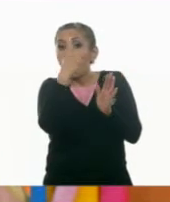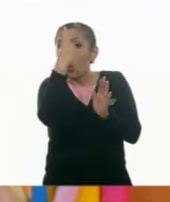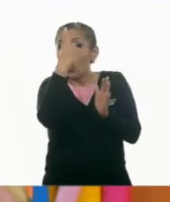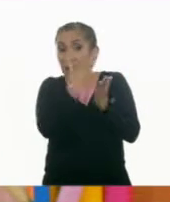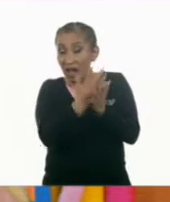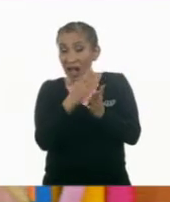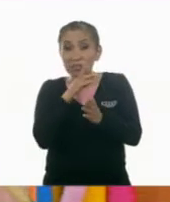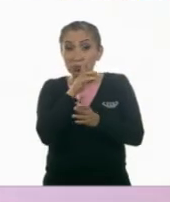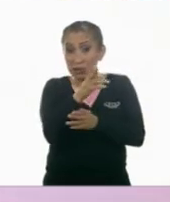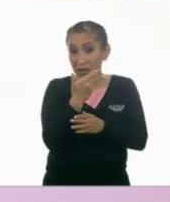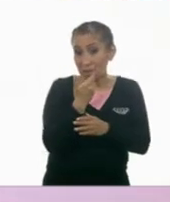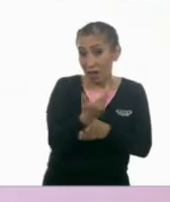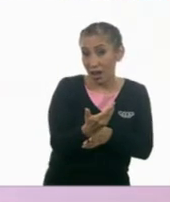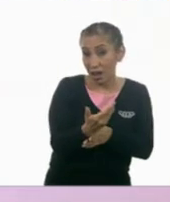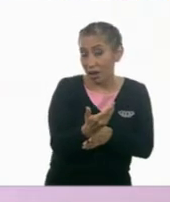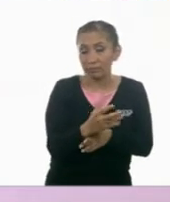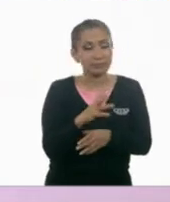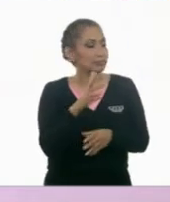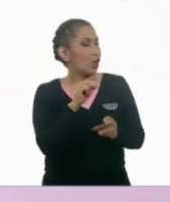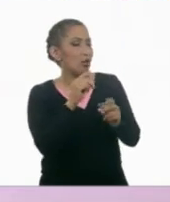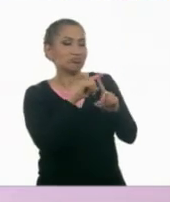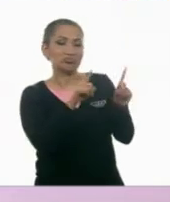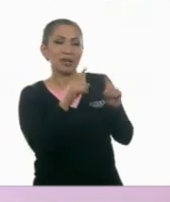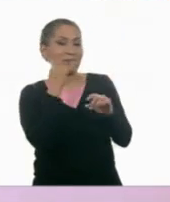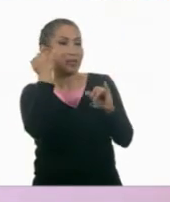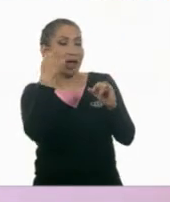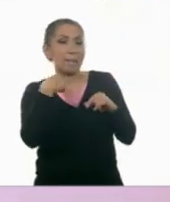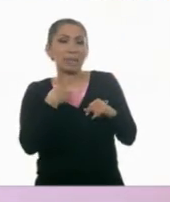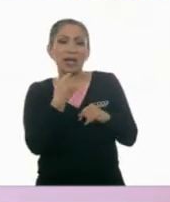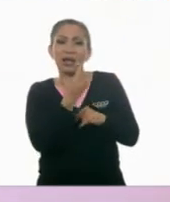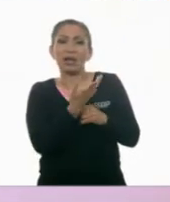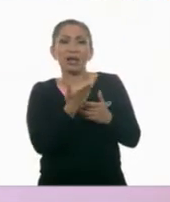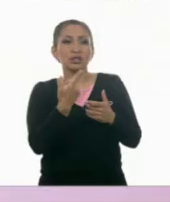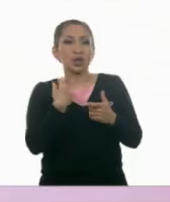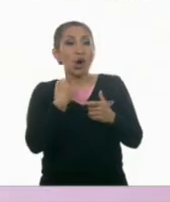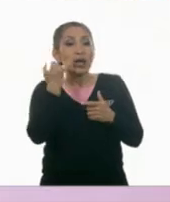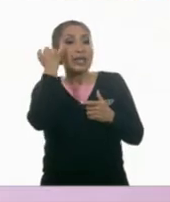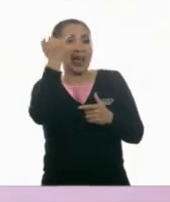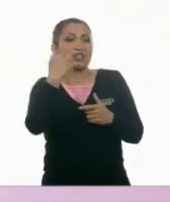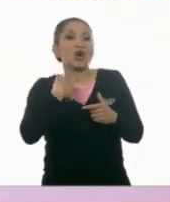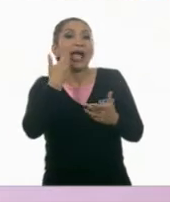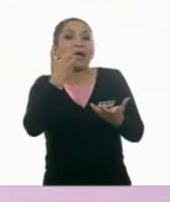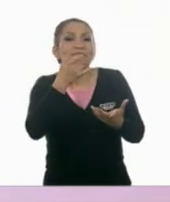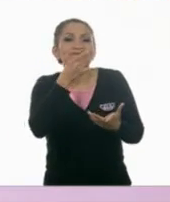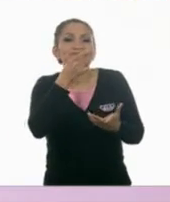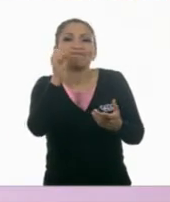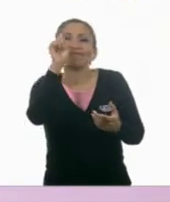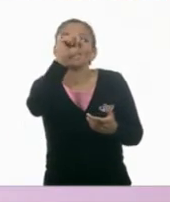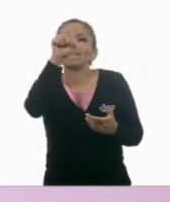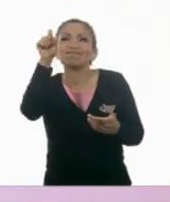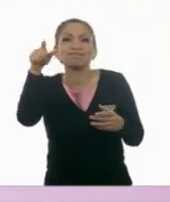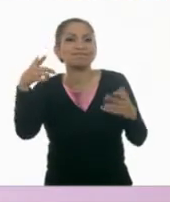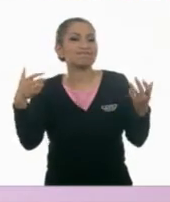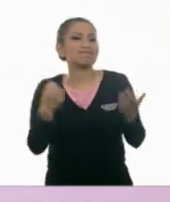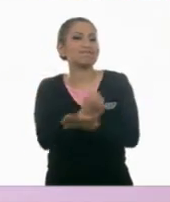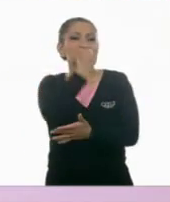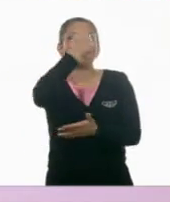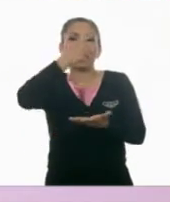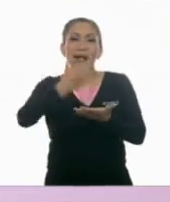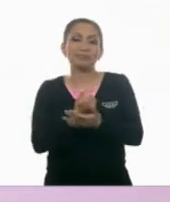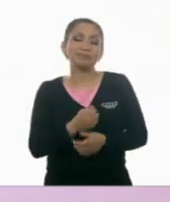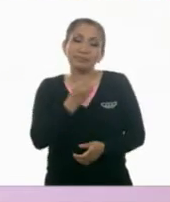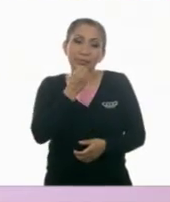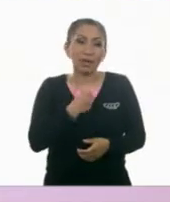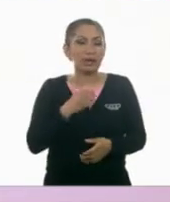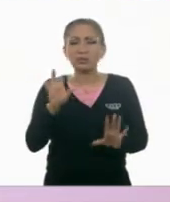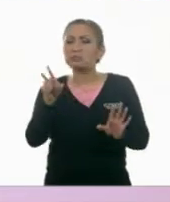una respuesta correcta? No, hay muchas. A mí me ganaron las ideas que yo iba a expresar. ¿De verdad? Sí. Bueno, no